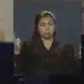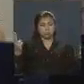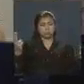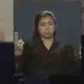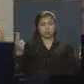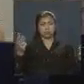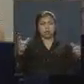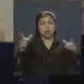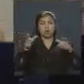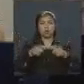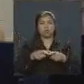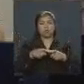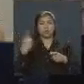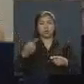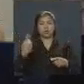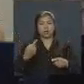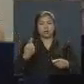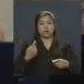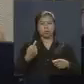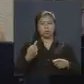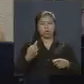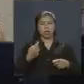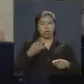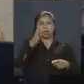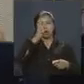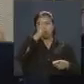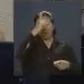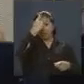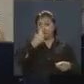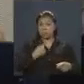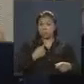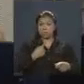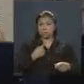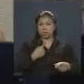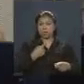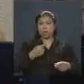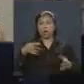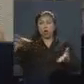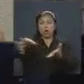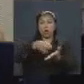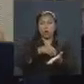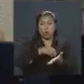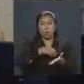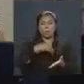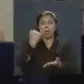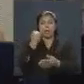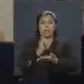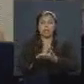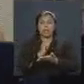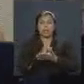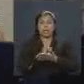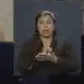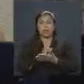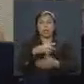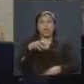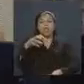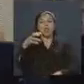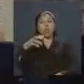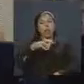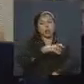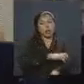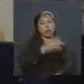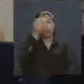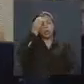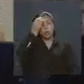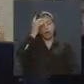al Consejo Nacional de Monumentos Nacionales, con copia al señor Intendente de la región de Coquimbo, a objeto de que se